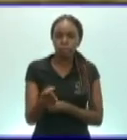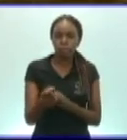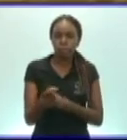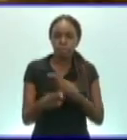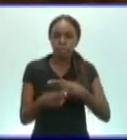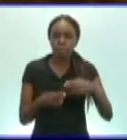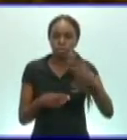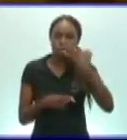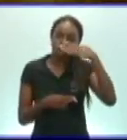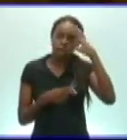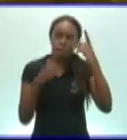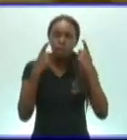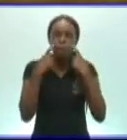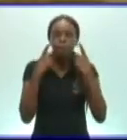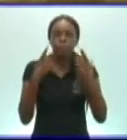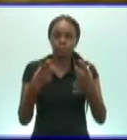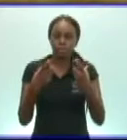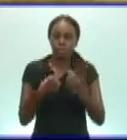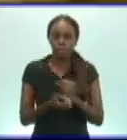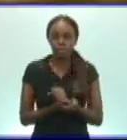Cuba.